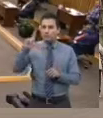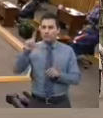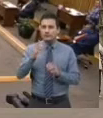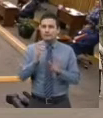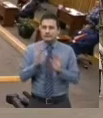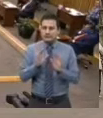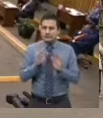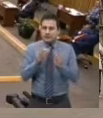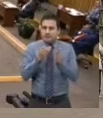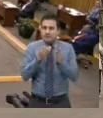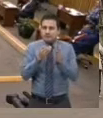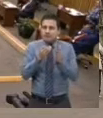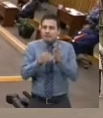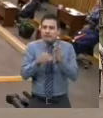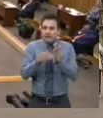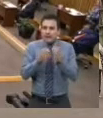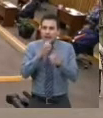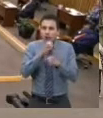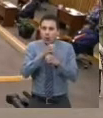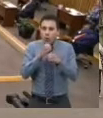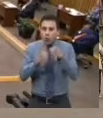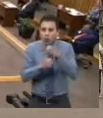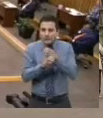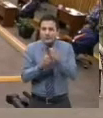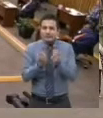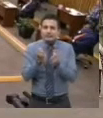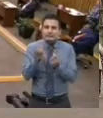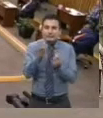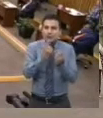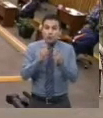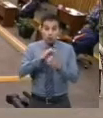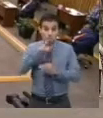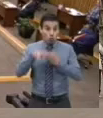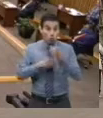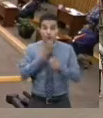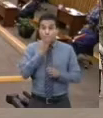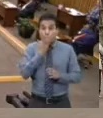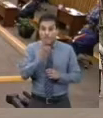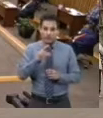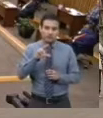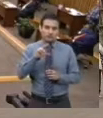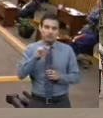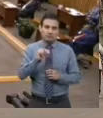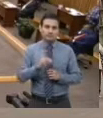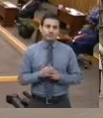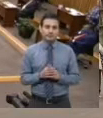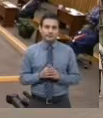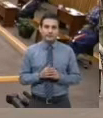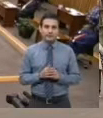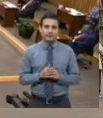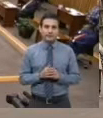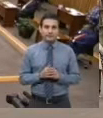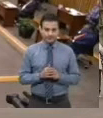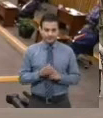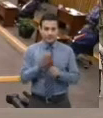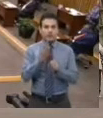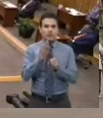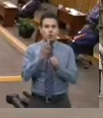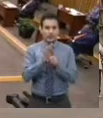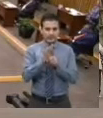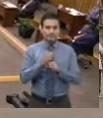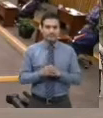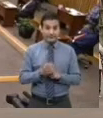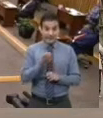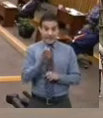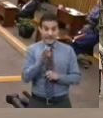las áreas. Pero no todo fue miel sobre hojuelas. Esta representación reservó este punto del orden del día,